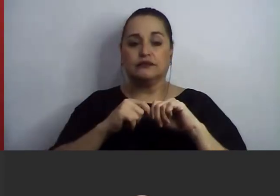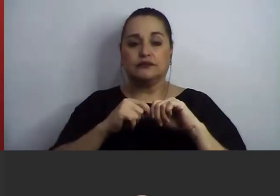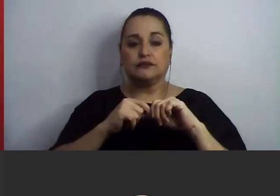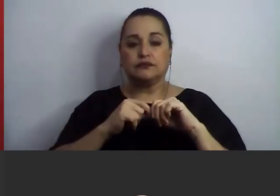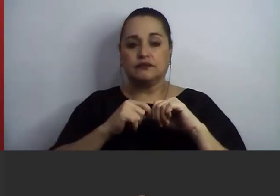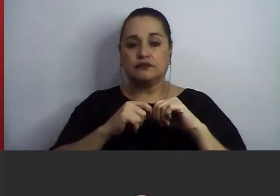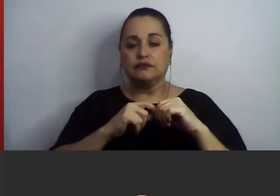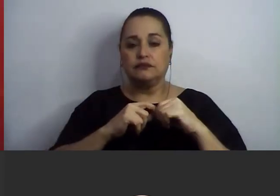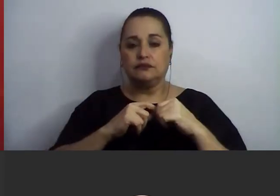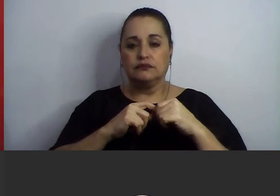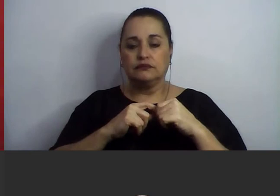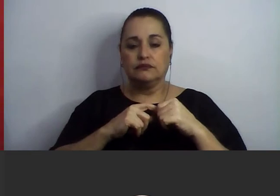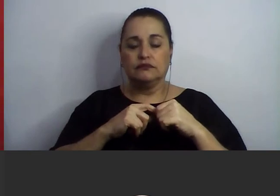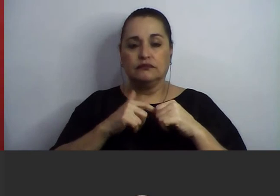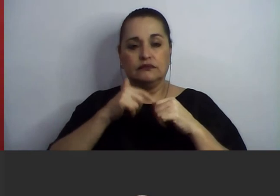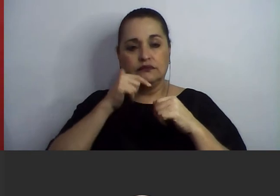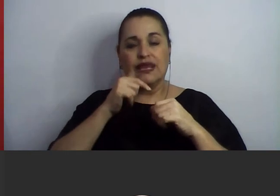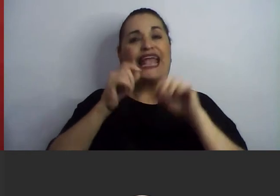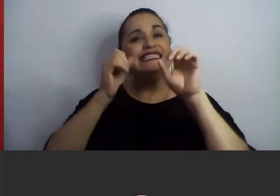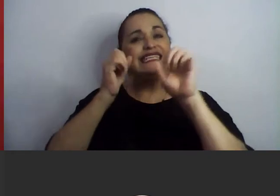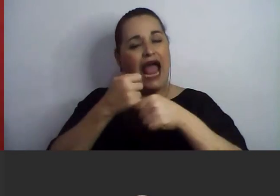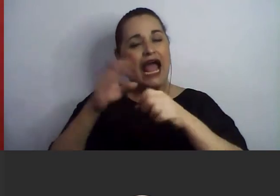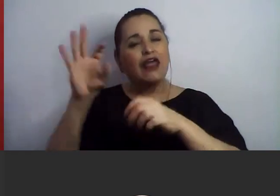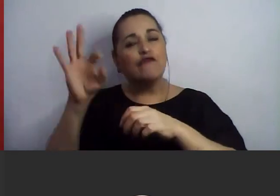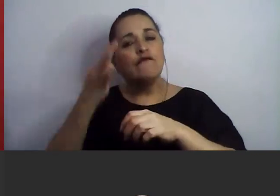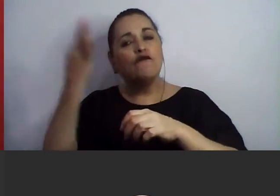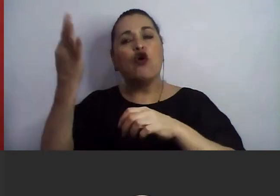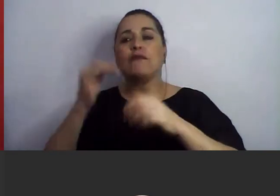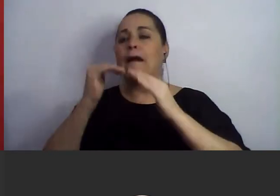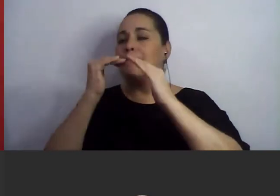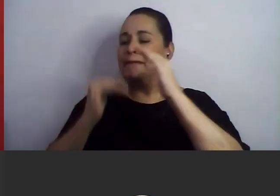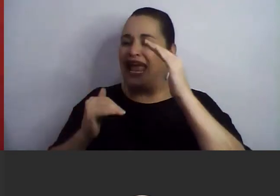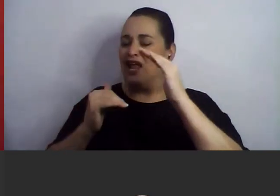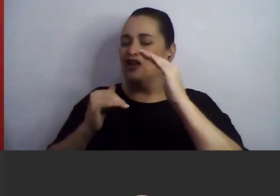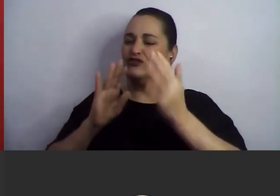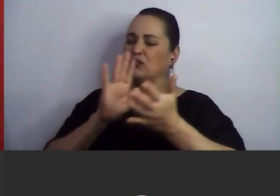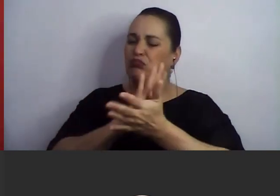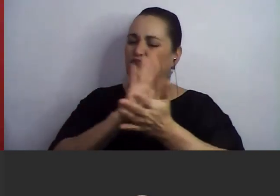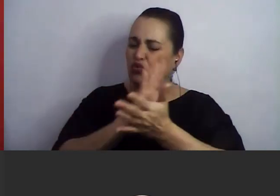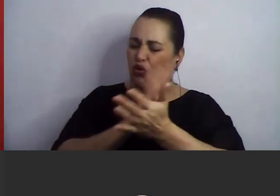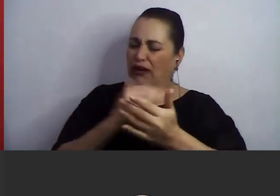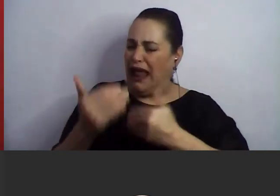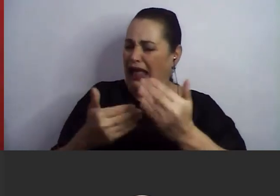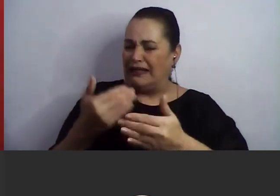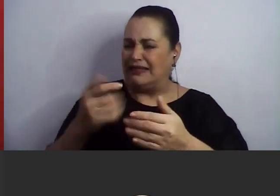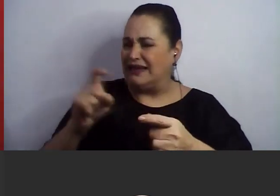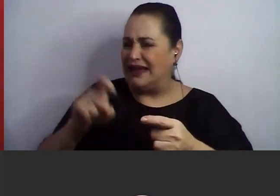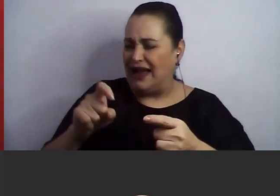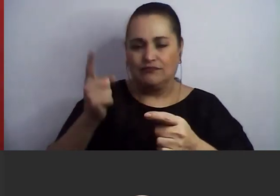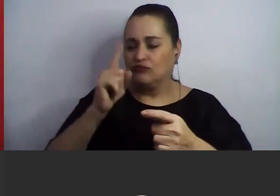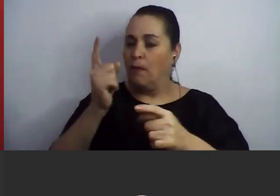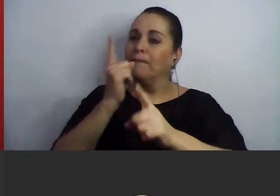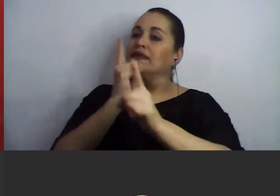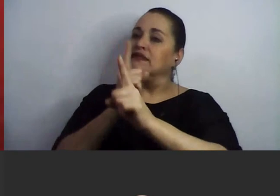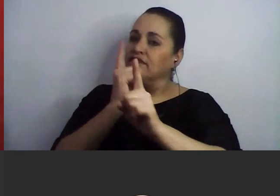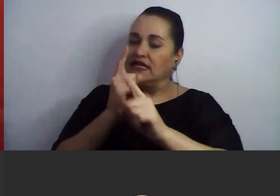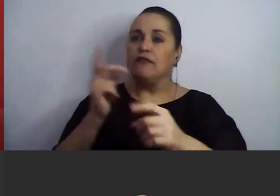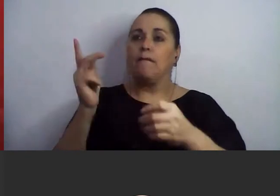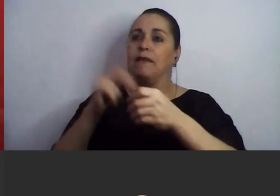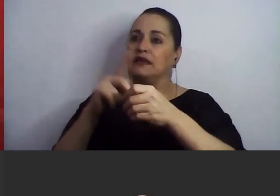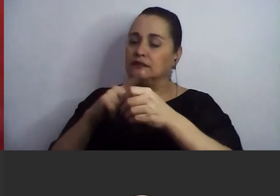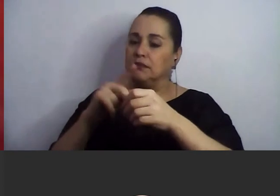que se haga de una manera menos burocrática y más efectiva esa participación activa